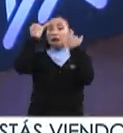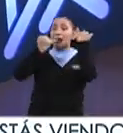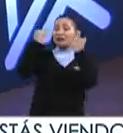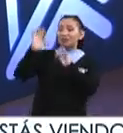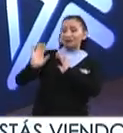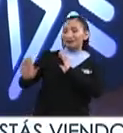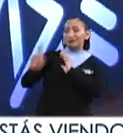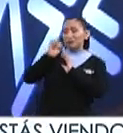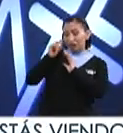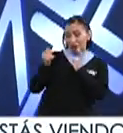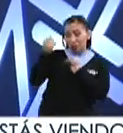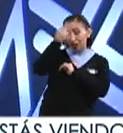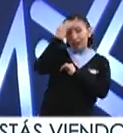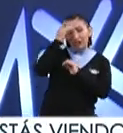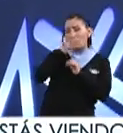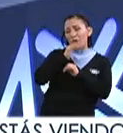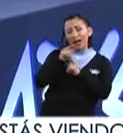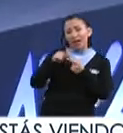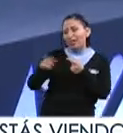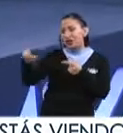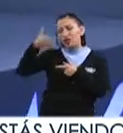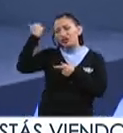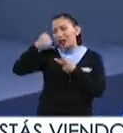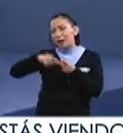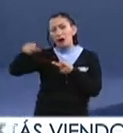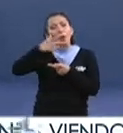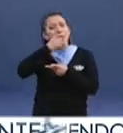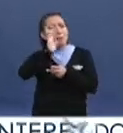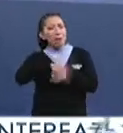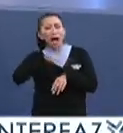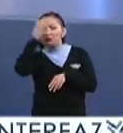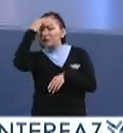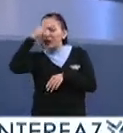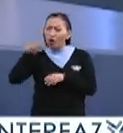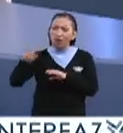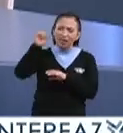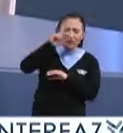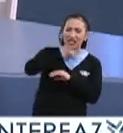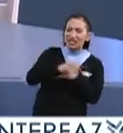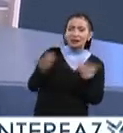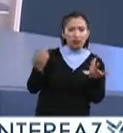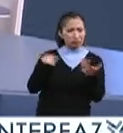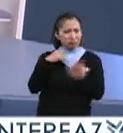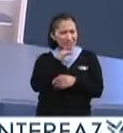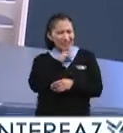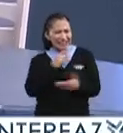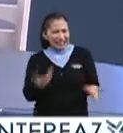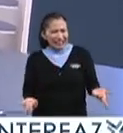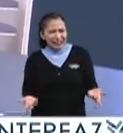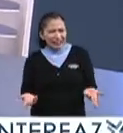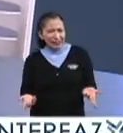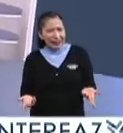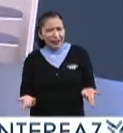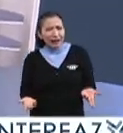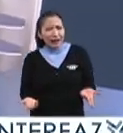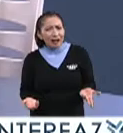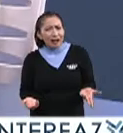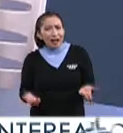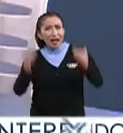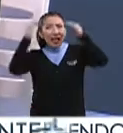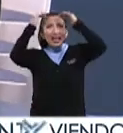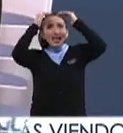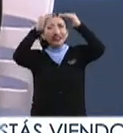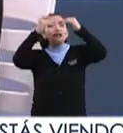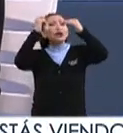nosotras como mujeres tenemos de que nosotras no podemos, no sabemos o nos cuesta más, lo cual no es cierto. Techos respecto